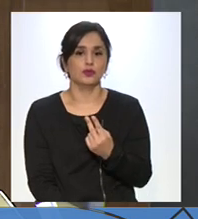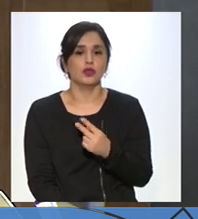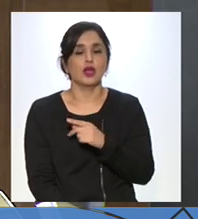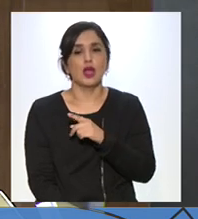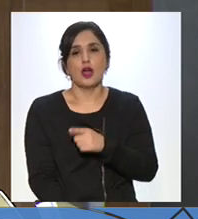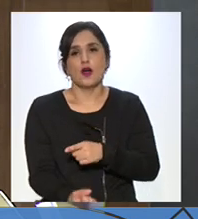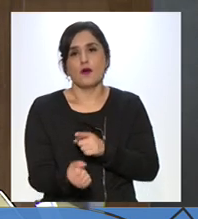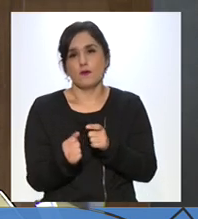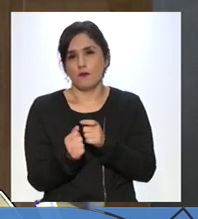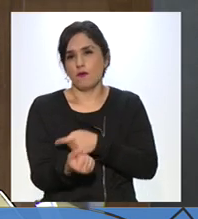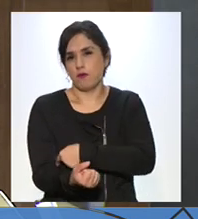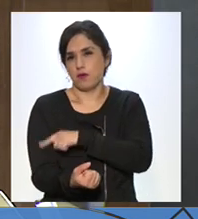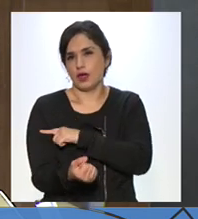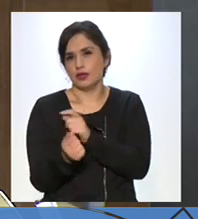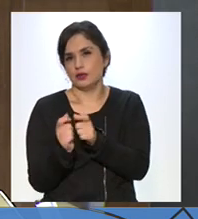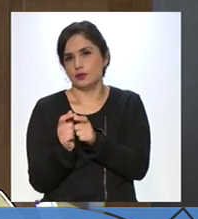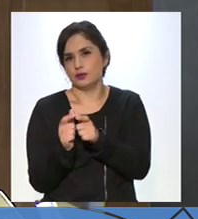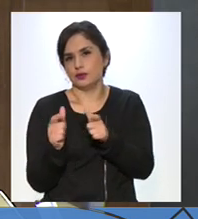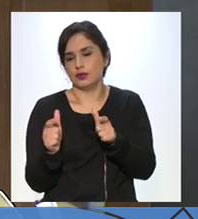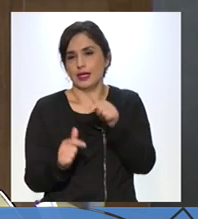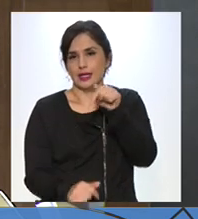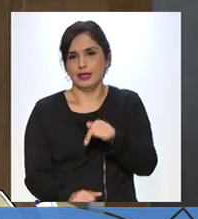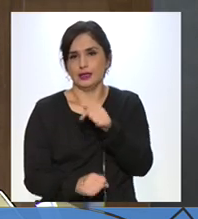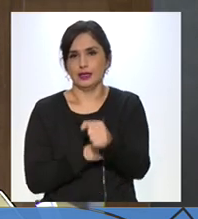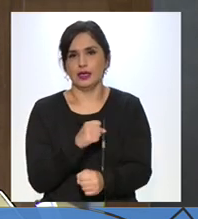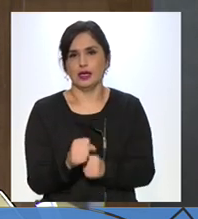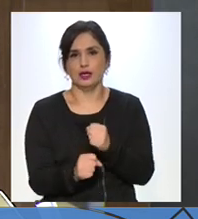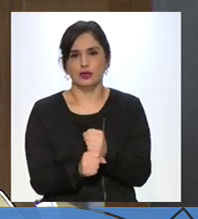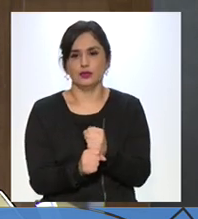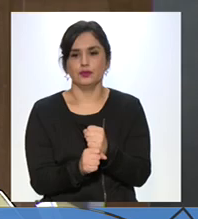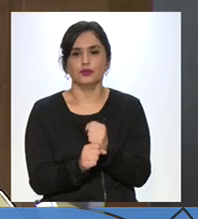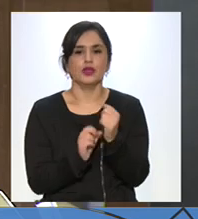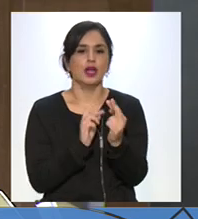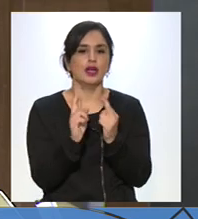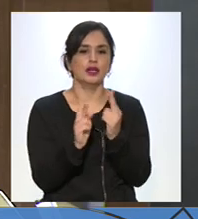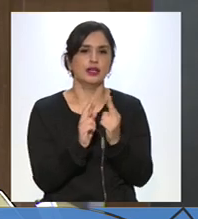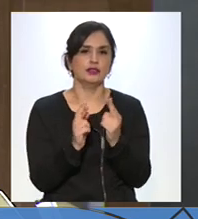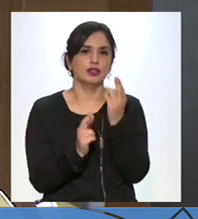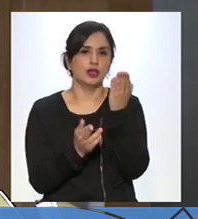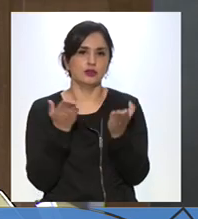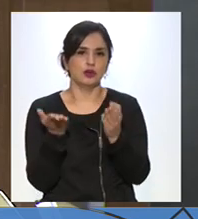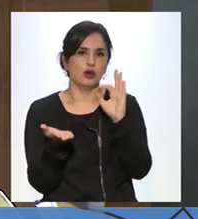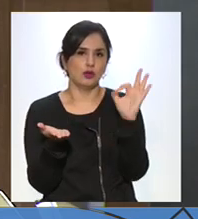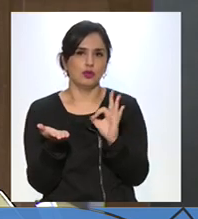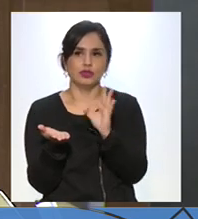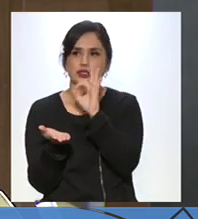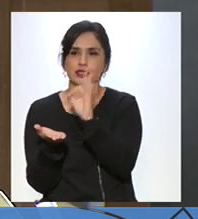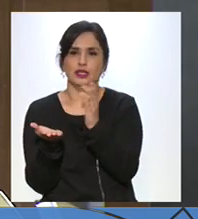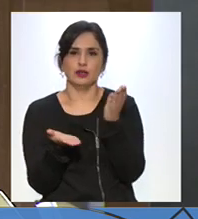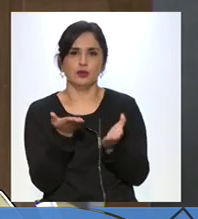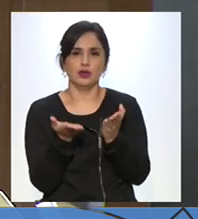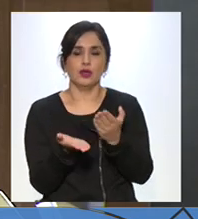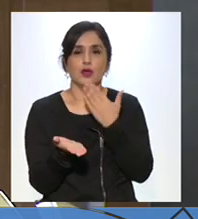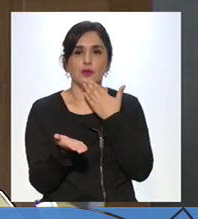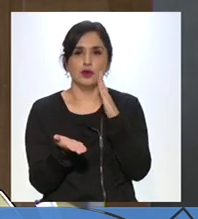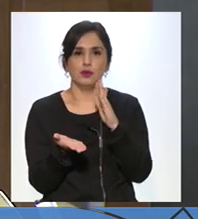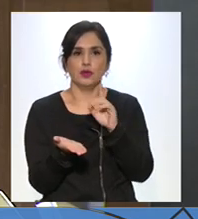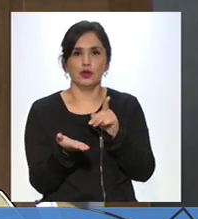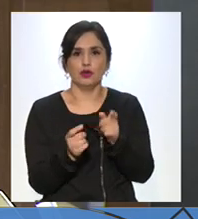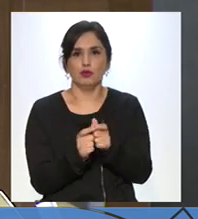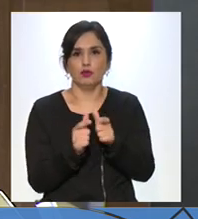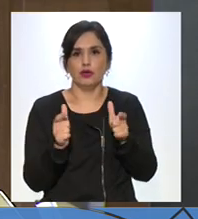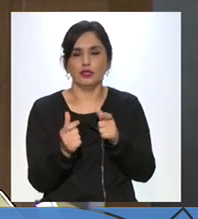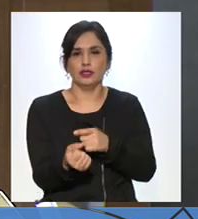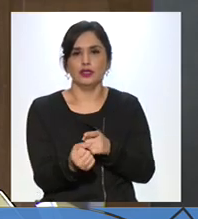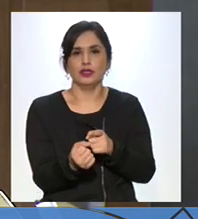fuerte crecimiento este año. Obviamente tiene mucho que ver con la tasa de comparación, pero es mucho mejor tener un fuerte